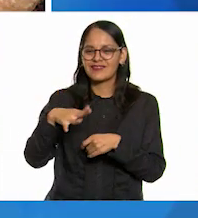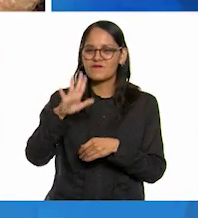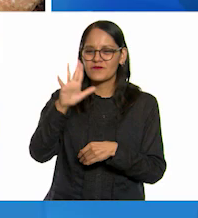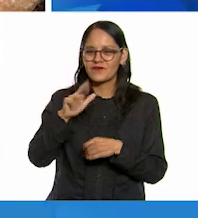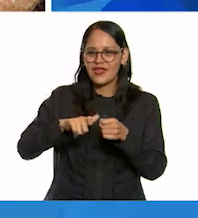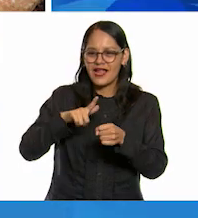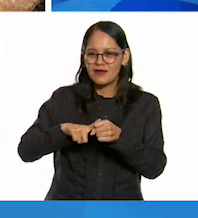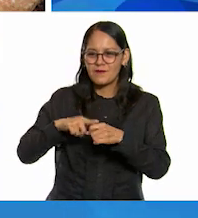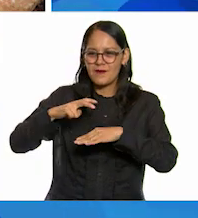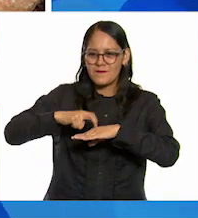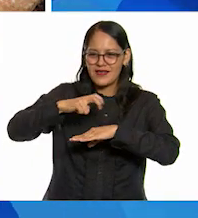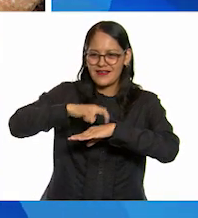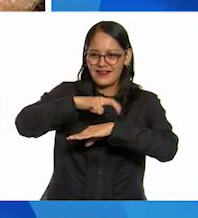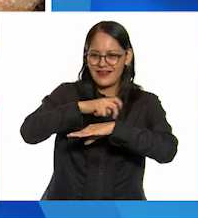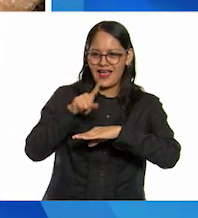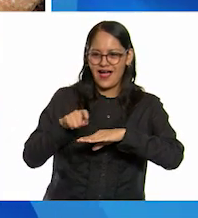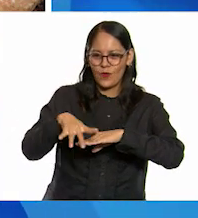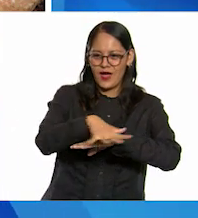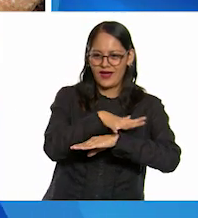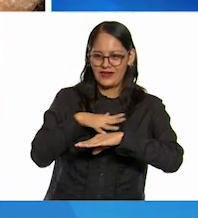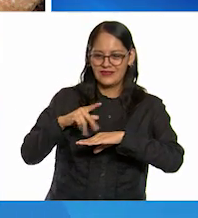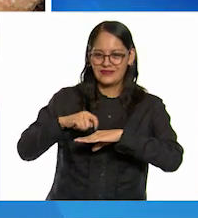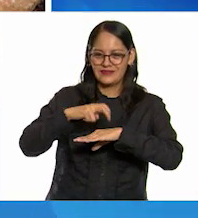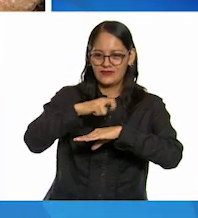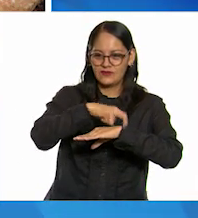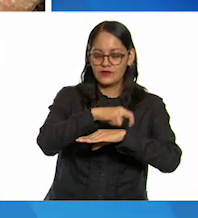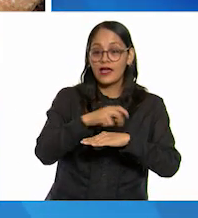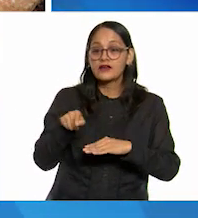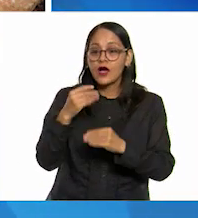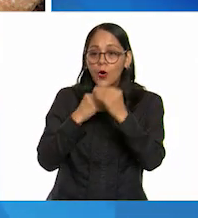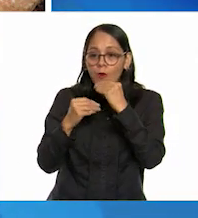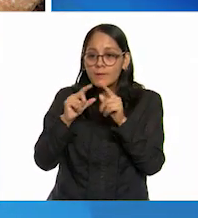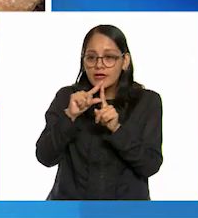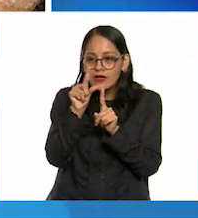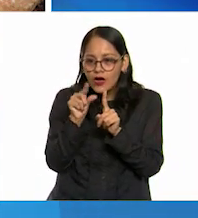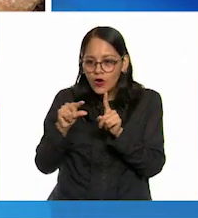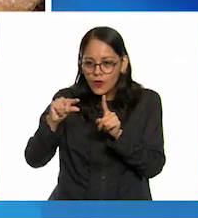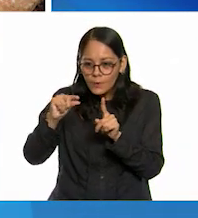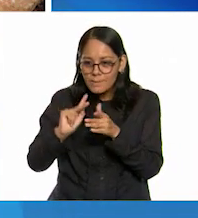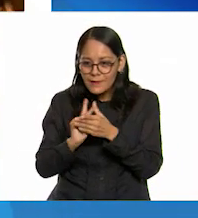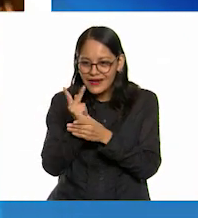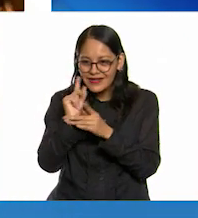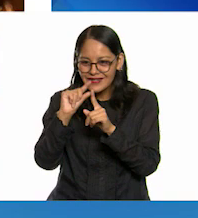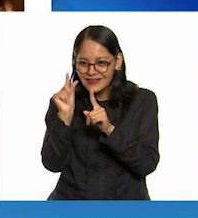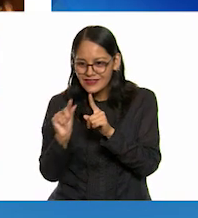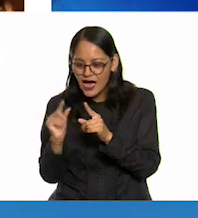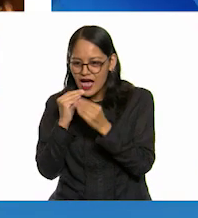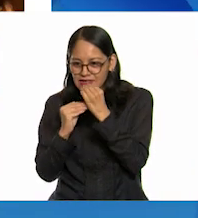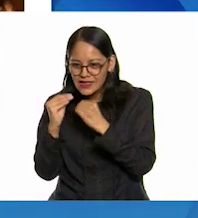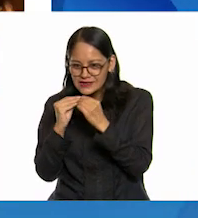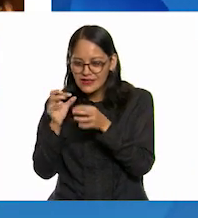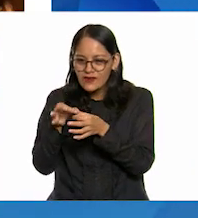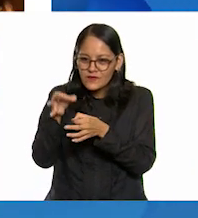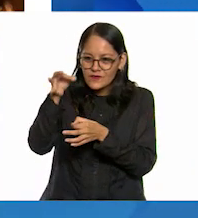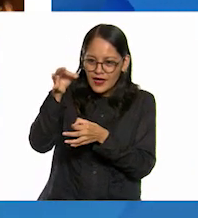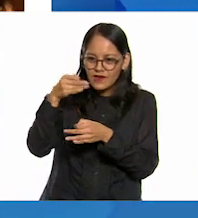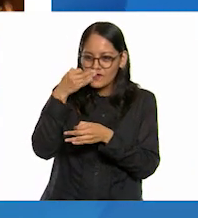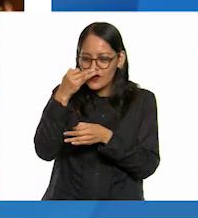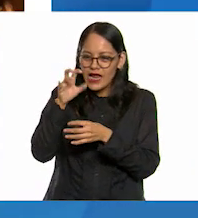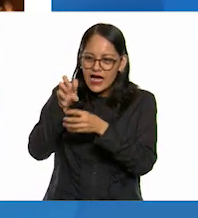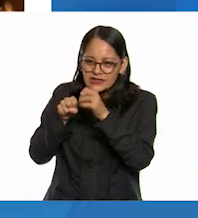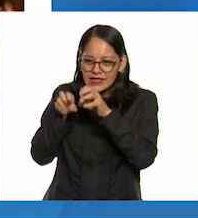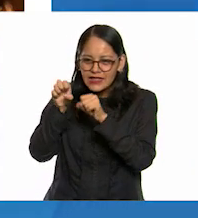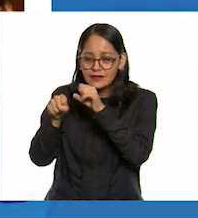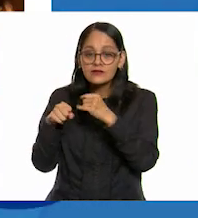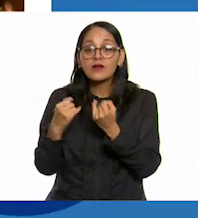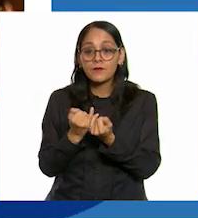náhuatl. Estos pequeños insectos se alimentan de hojas, tallos y flores. En la gastronomía mexicana son